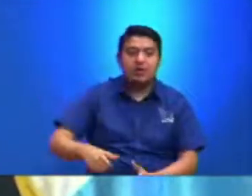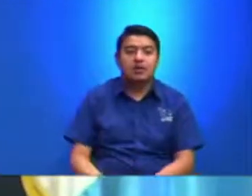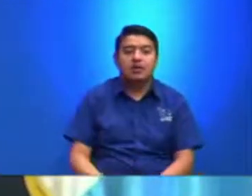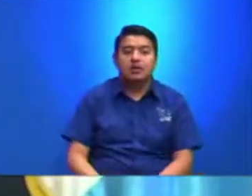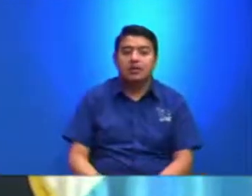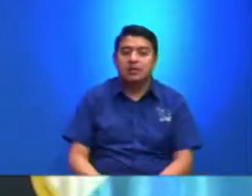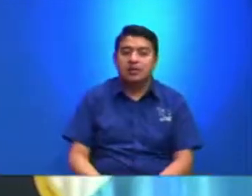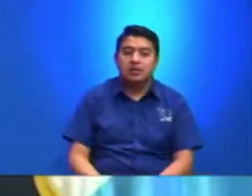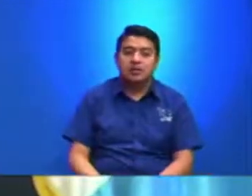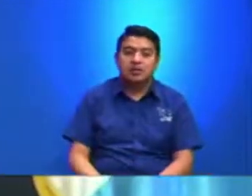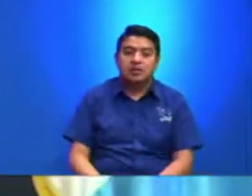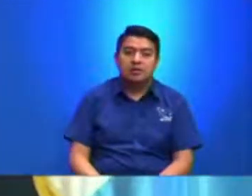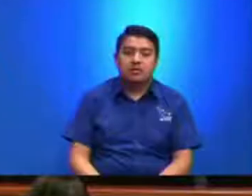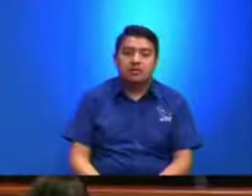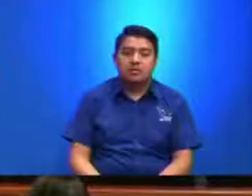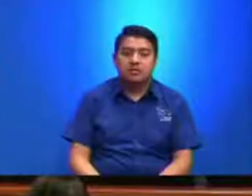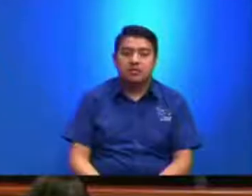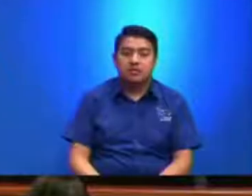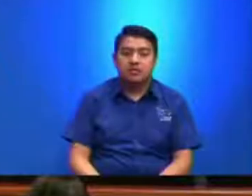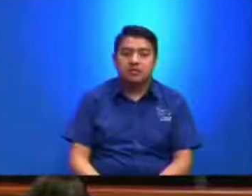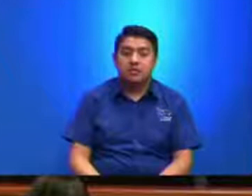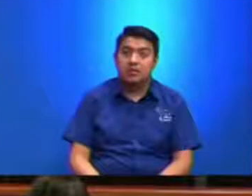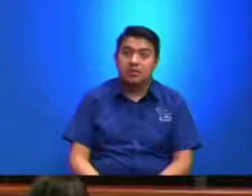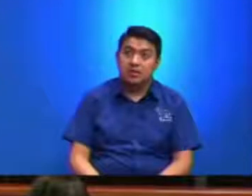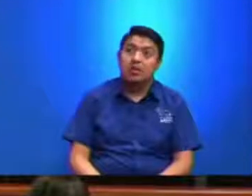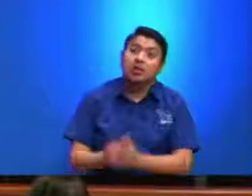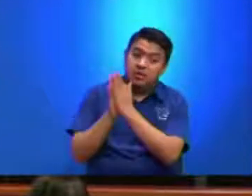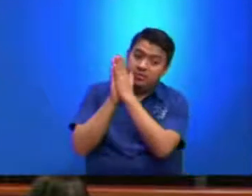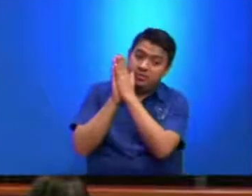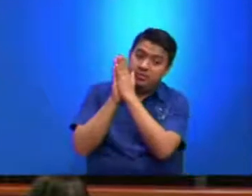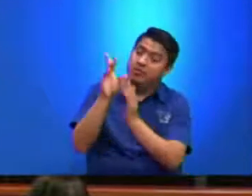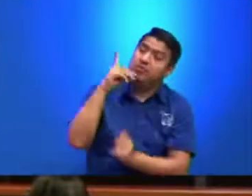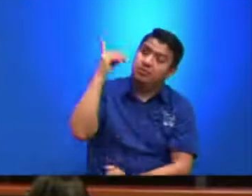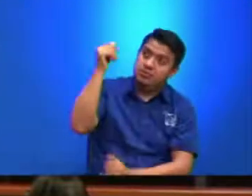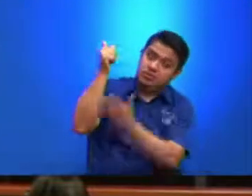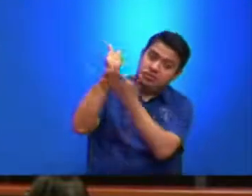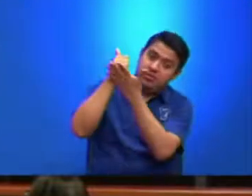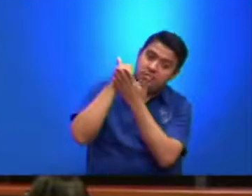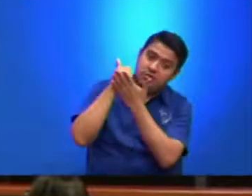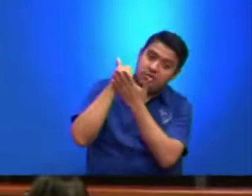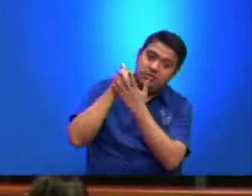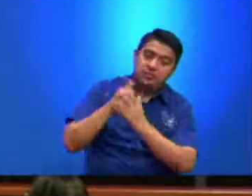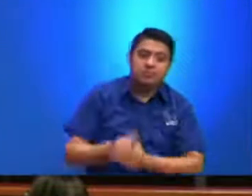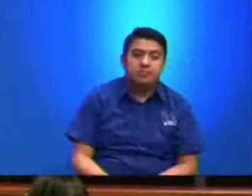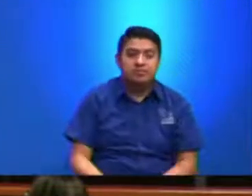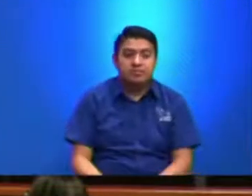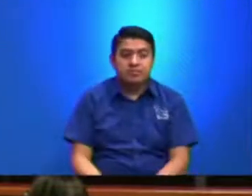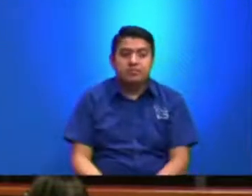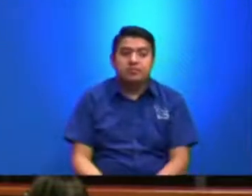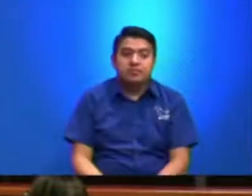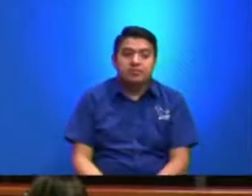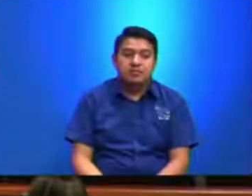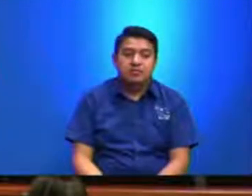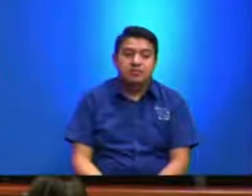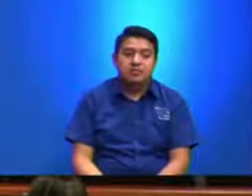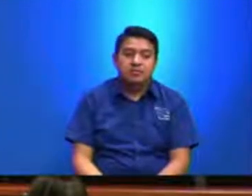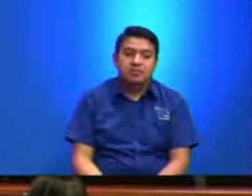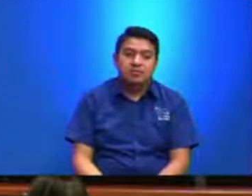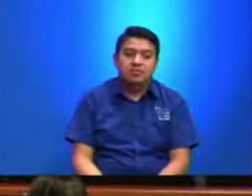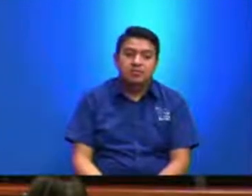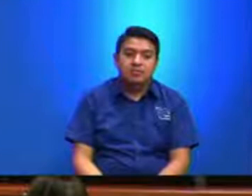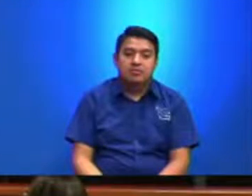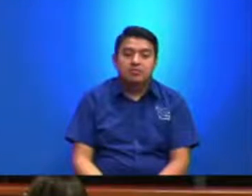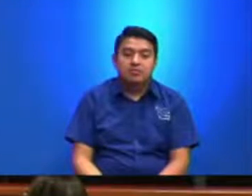bajo gradas y subo gradas, siempre pidiéndole al Señor, ay Padre bendito, fortalece mis rodillas, que no se me van a doblar ahorita que voy